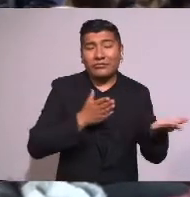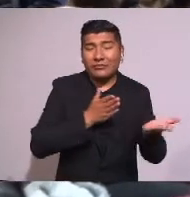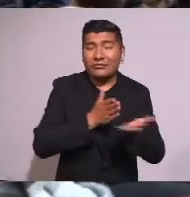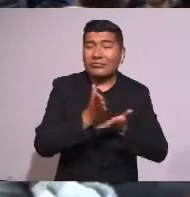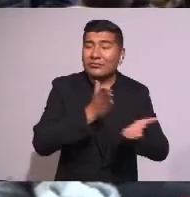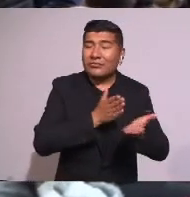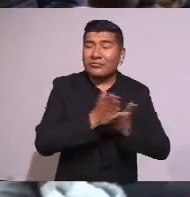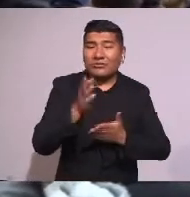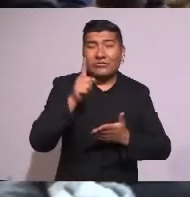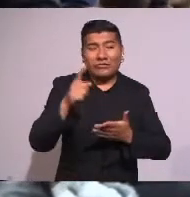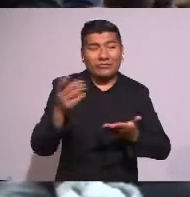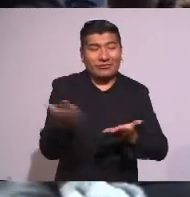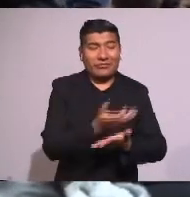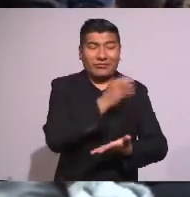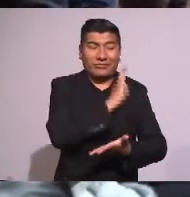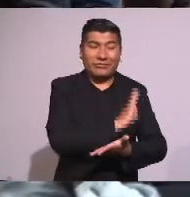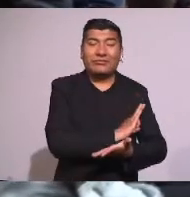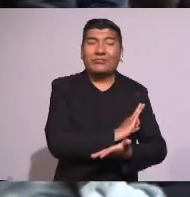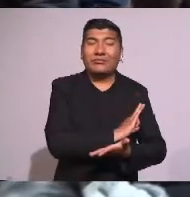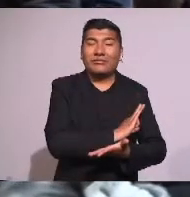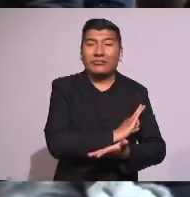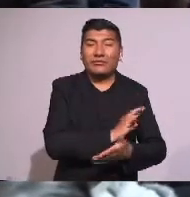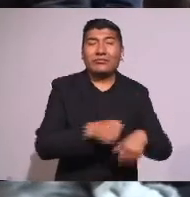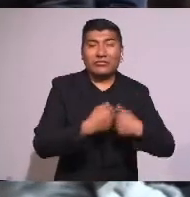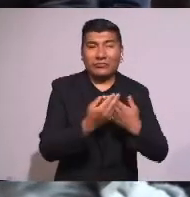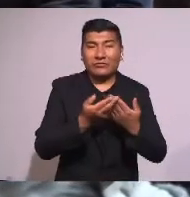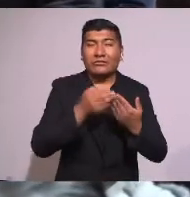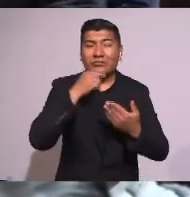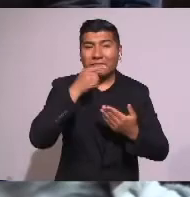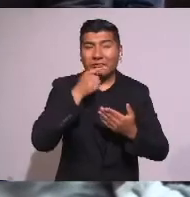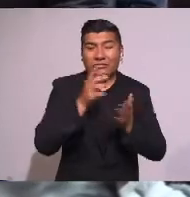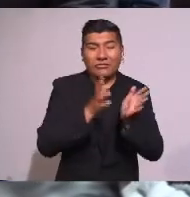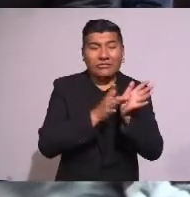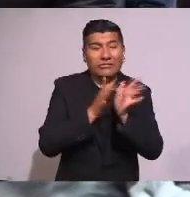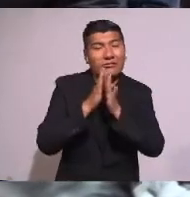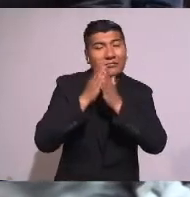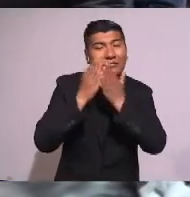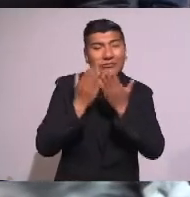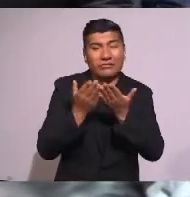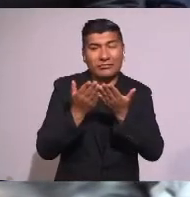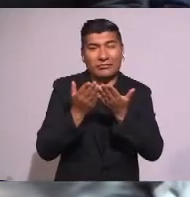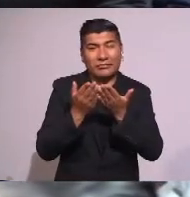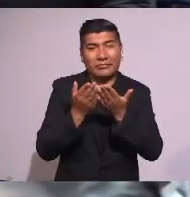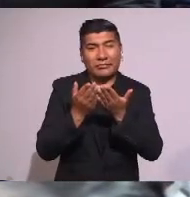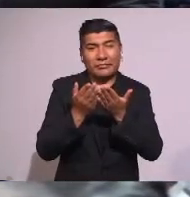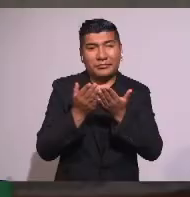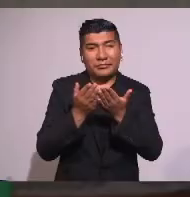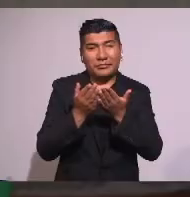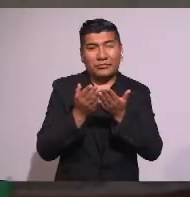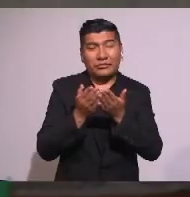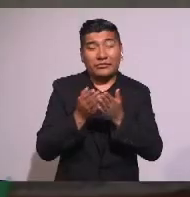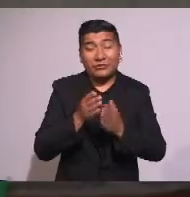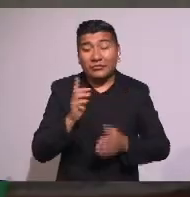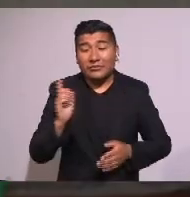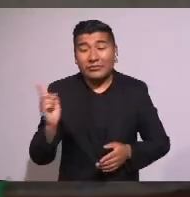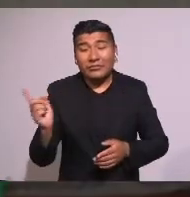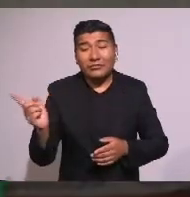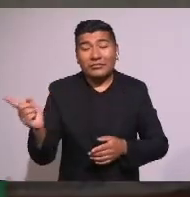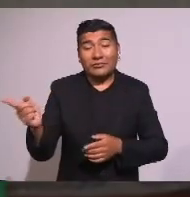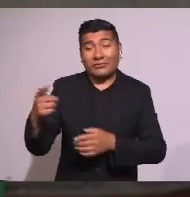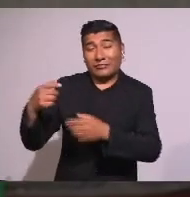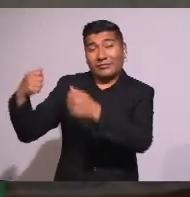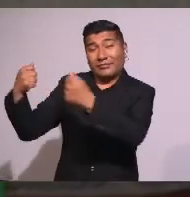digno a un salario, como dice la doctrina social de la Iglesia. Frente a estas